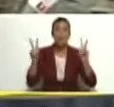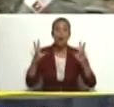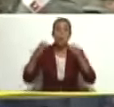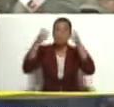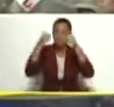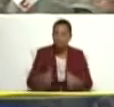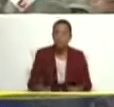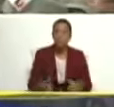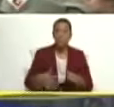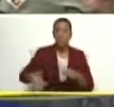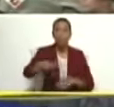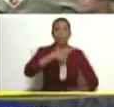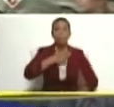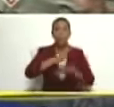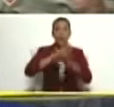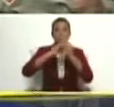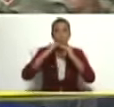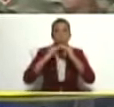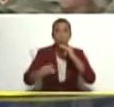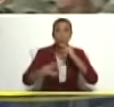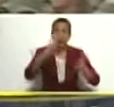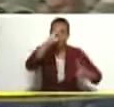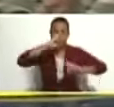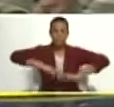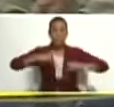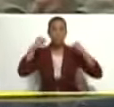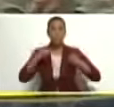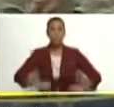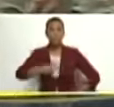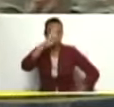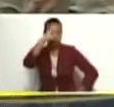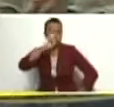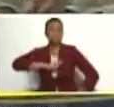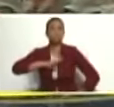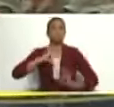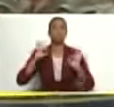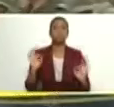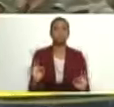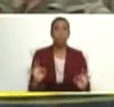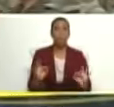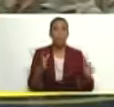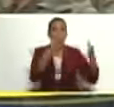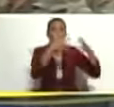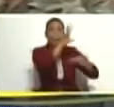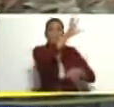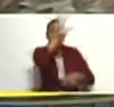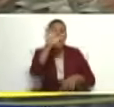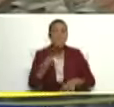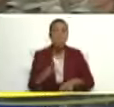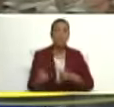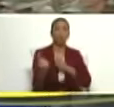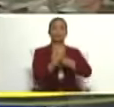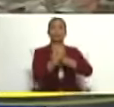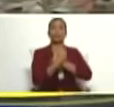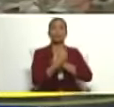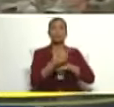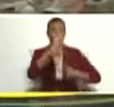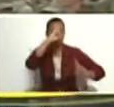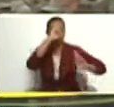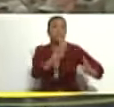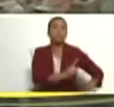estable y haciéndose respetar por los imperios del